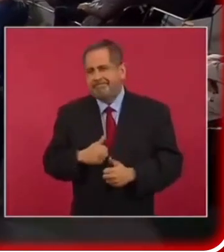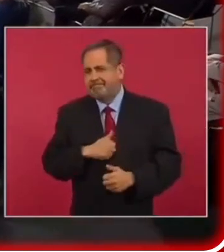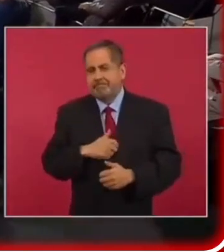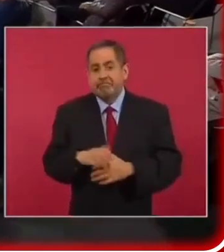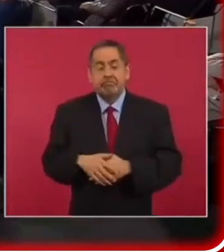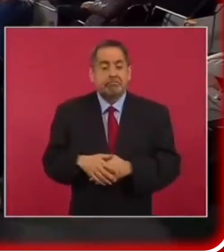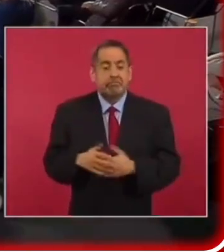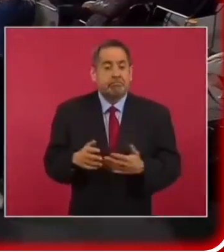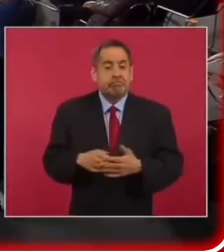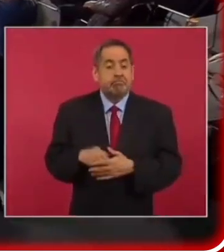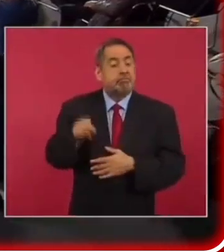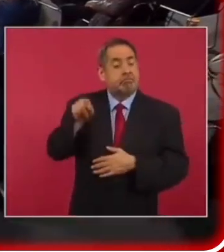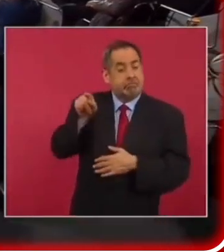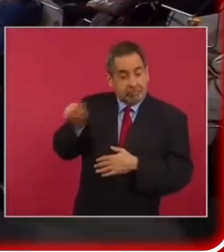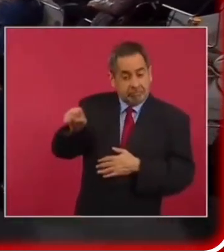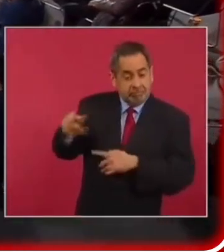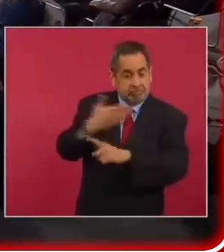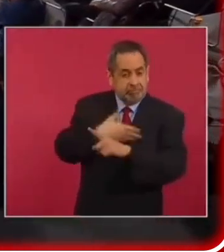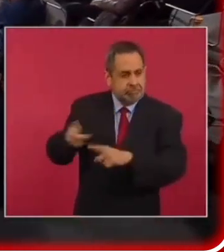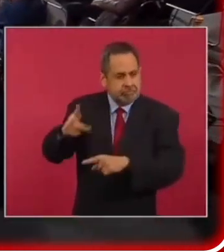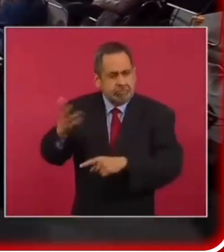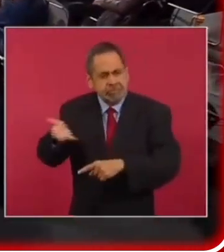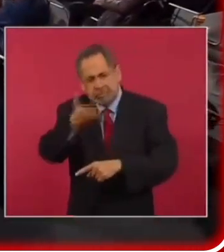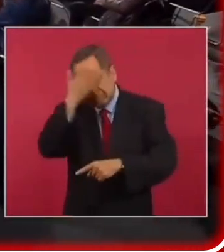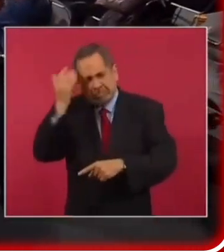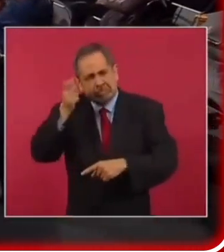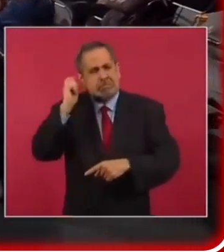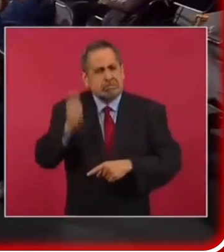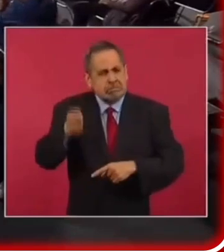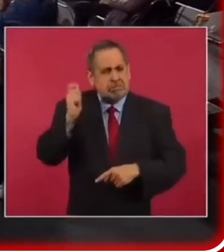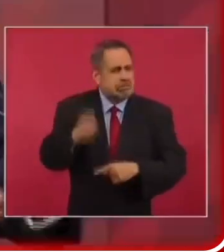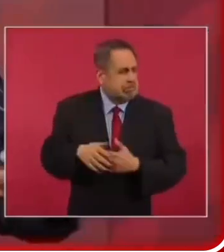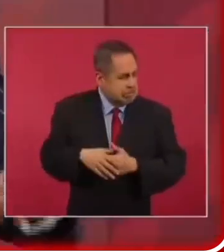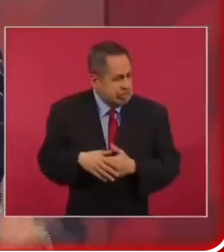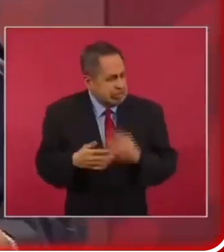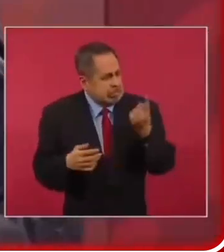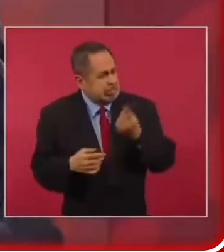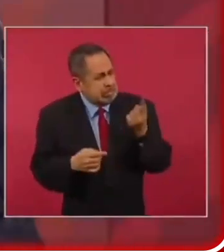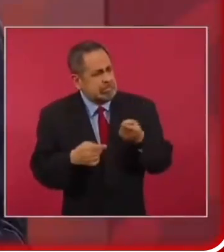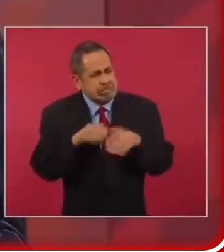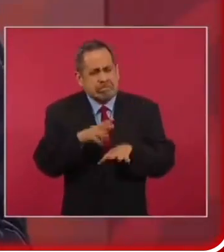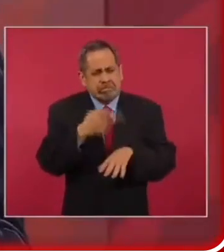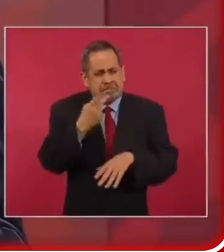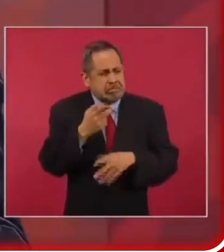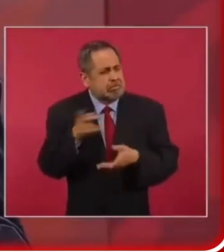no tenía mucho conocimiento, pero estaba rodeado de